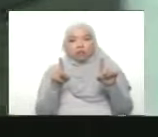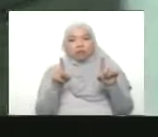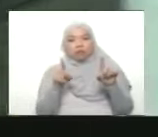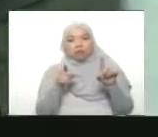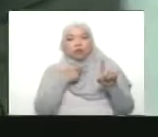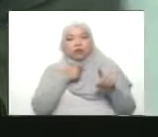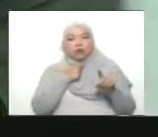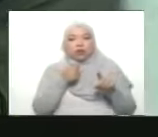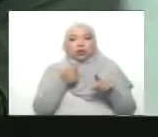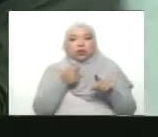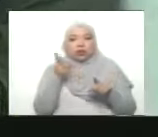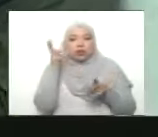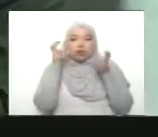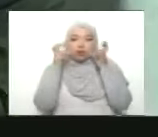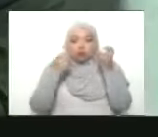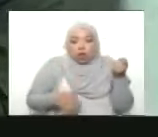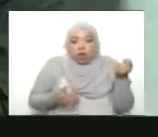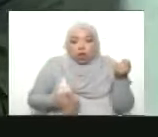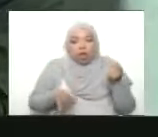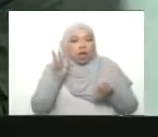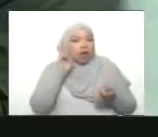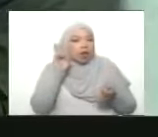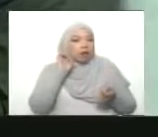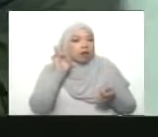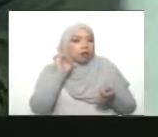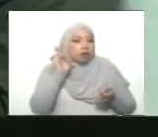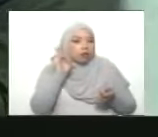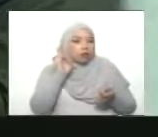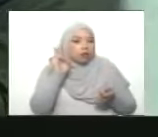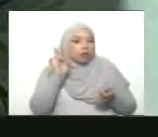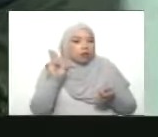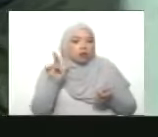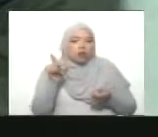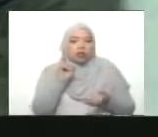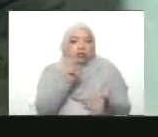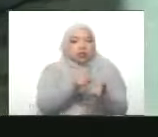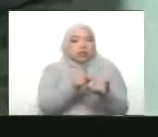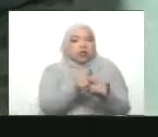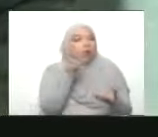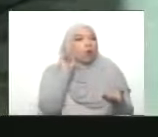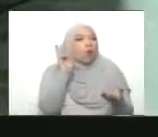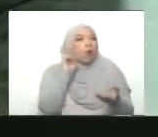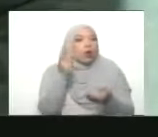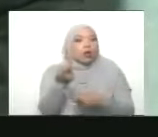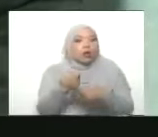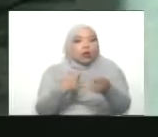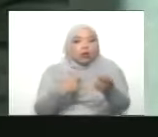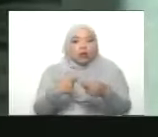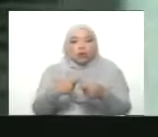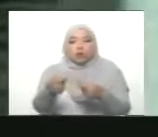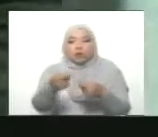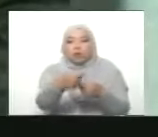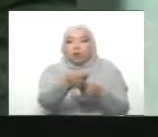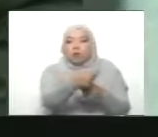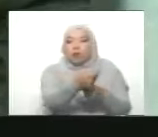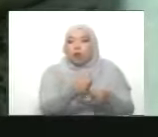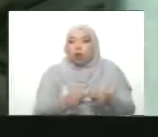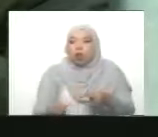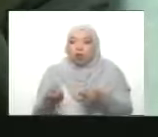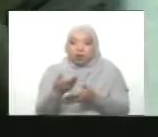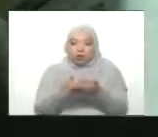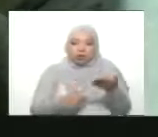movía boca oreja y radio, porque no dejaba de ir a una radio. Y volanteo. Entregar un volante, un